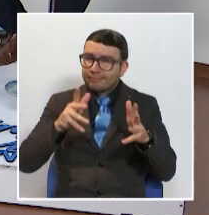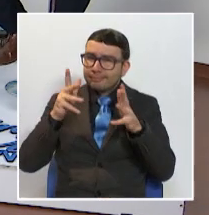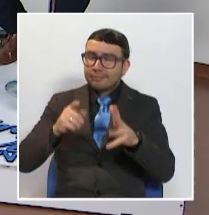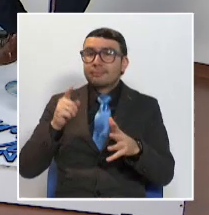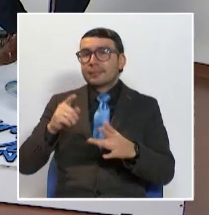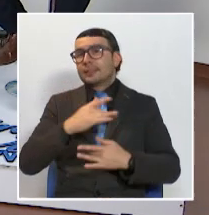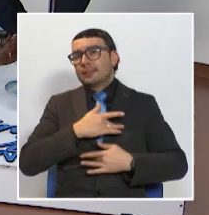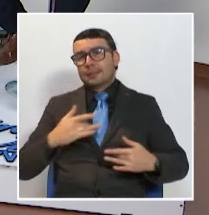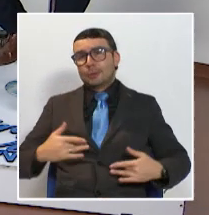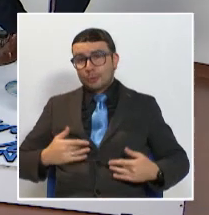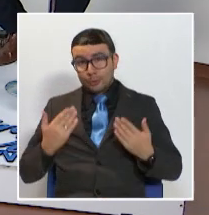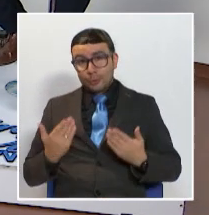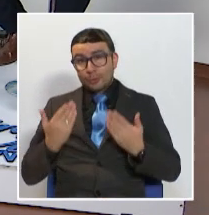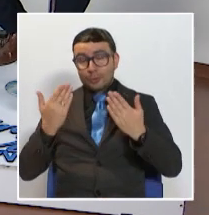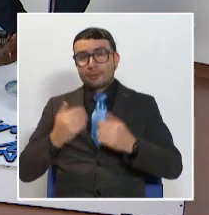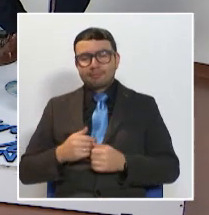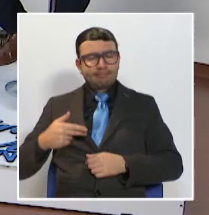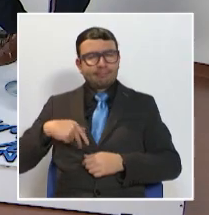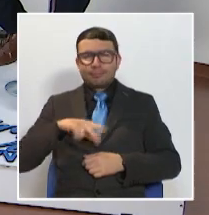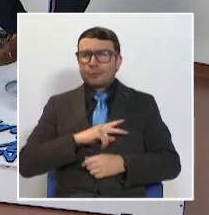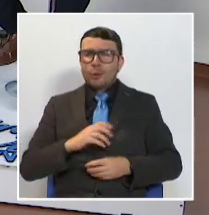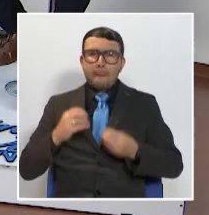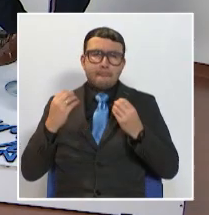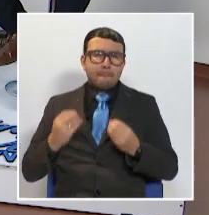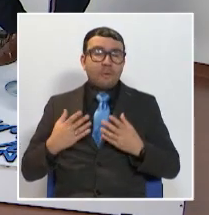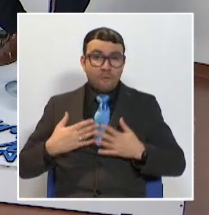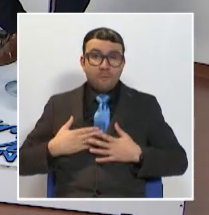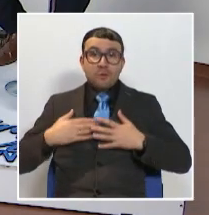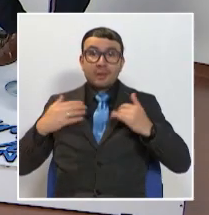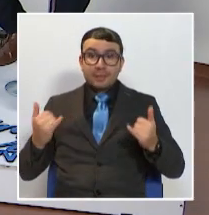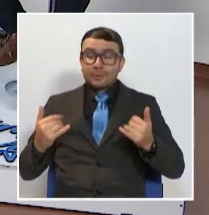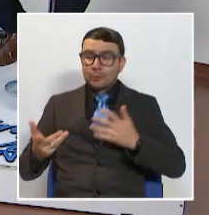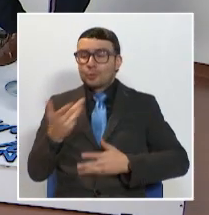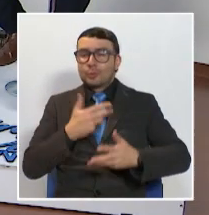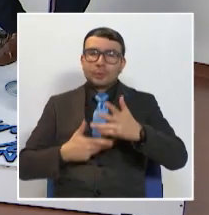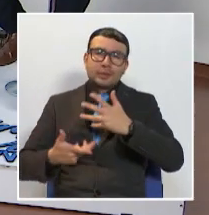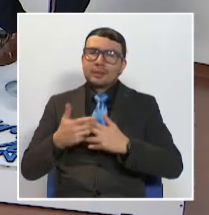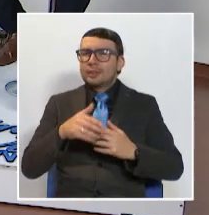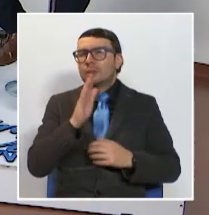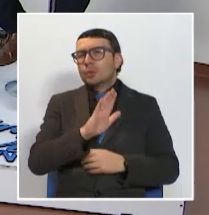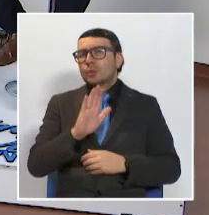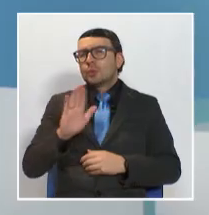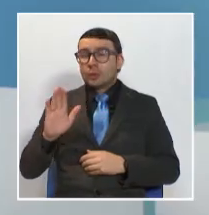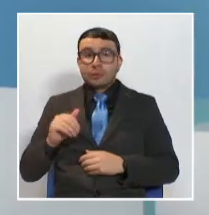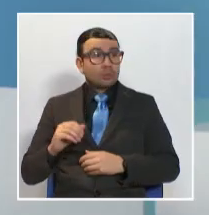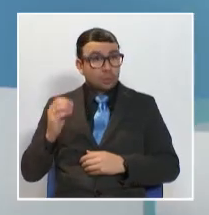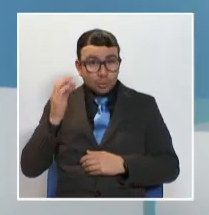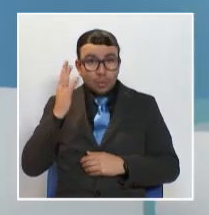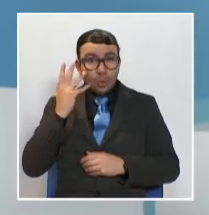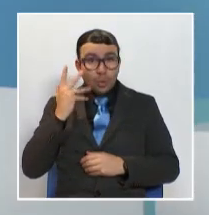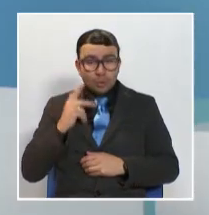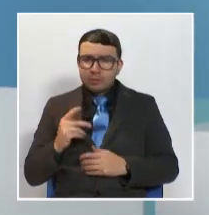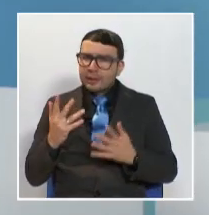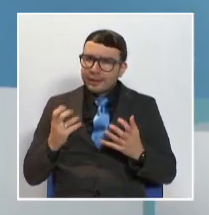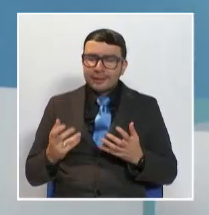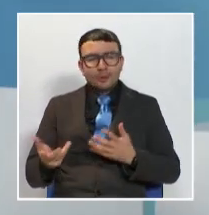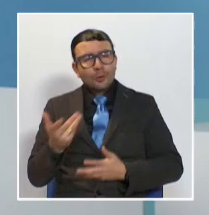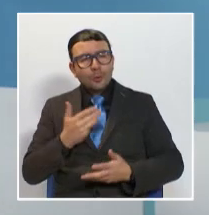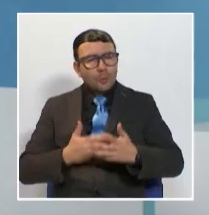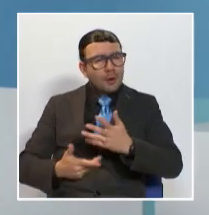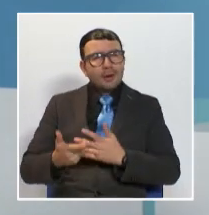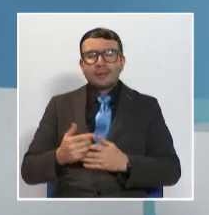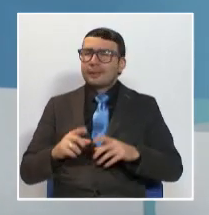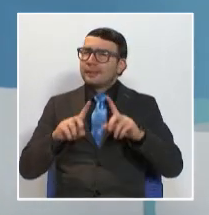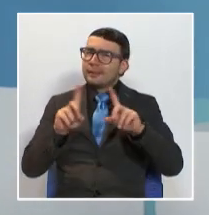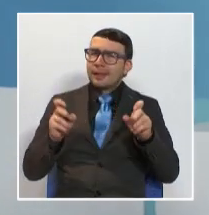que para nosotros es un motivo de mucha felicidad poder compartir con ustedes estos espacios y todos los días queremos compartir temas diferentes